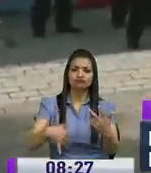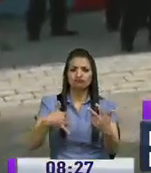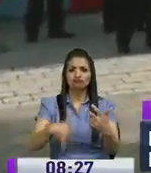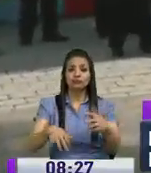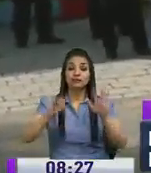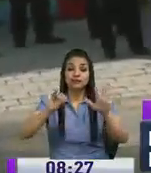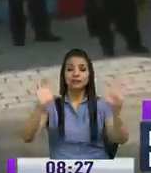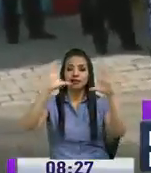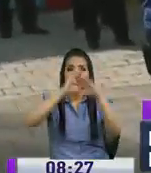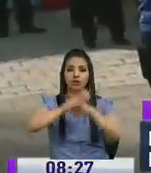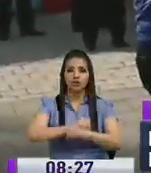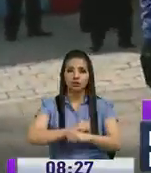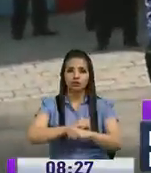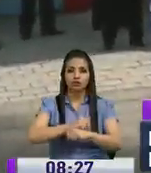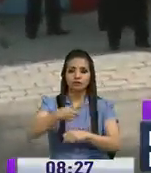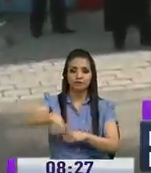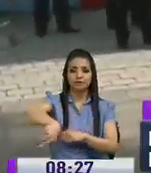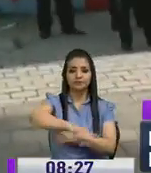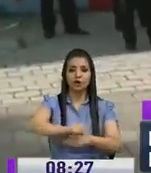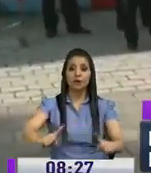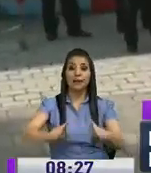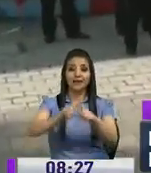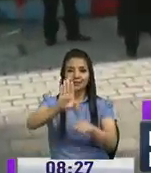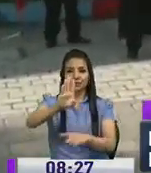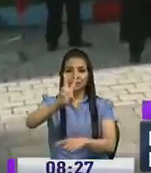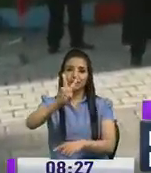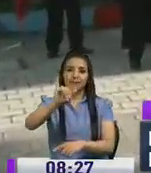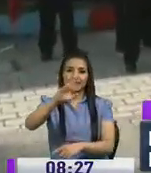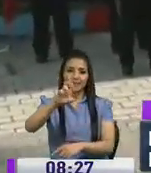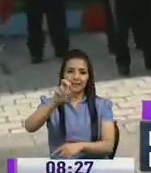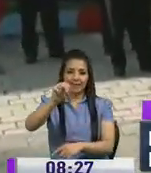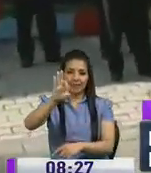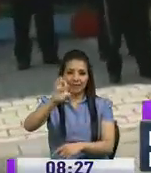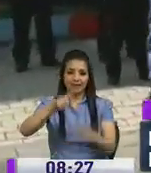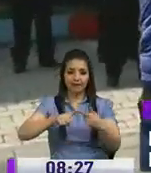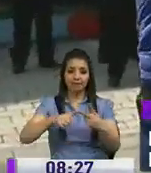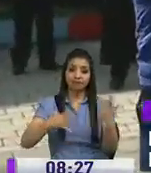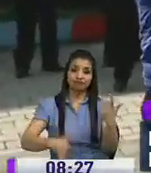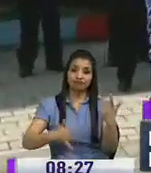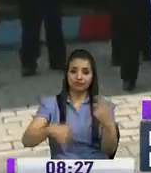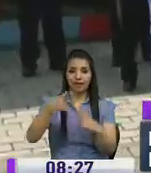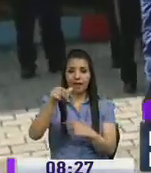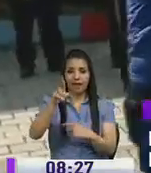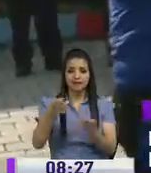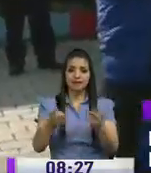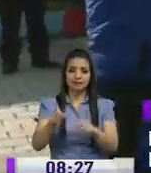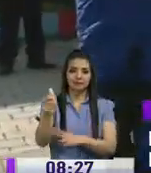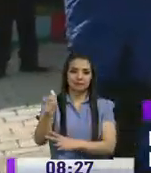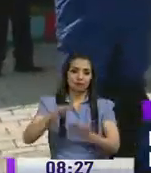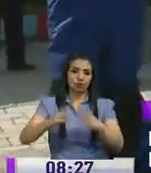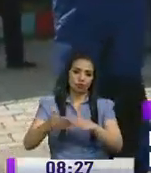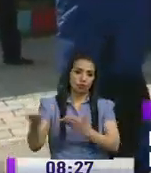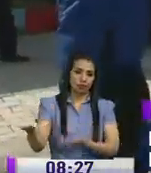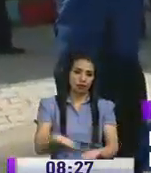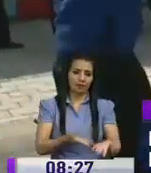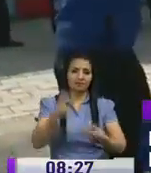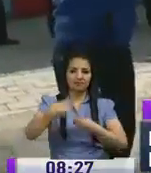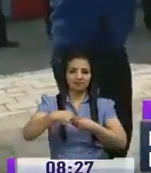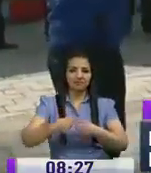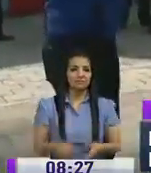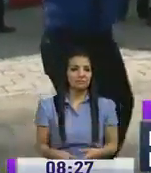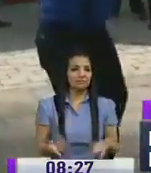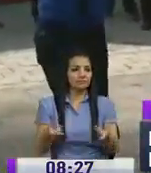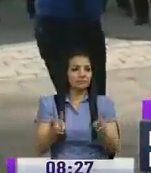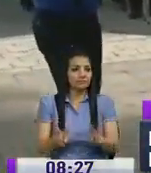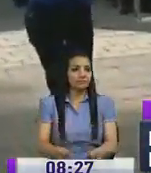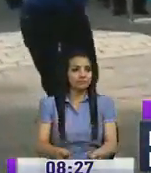7 de la noche en el obelisco de la Vicentina. Tendremos el trío Gales y también artistas de la comunidad. También muy interesante que va a